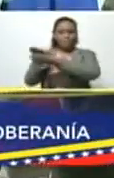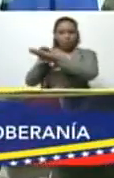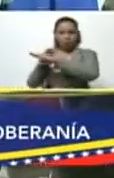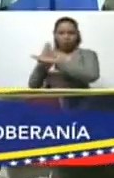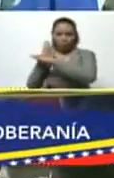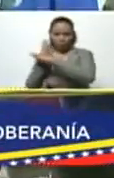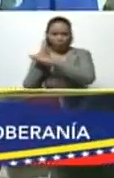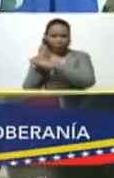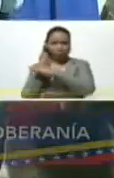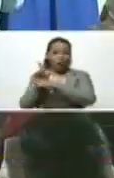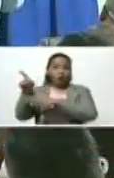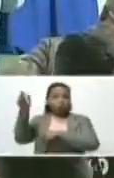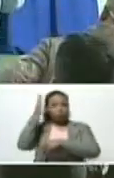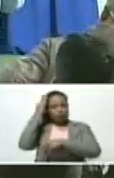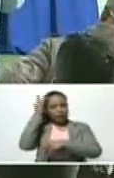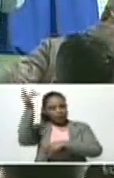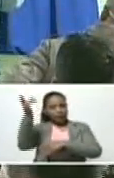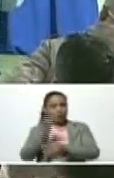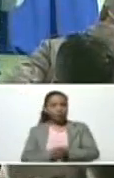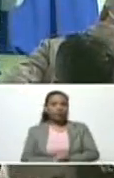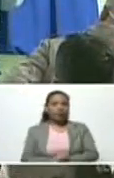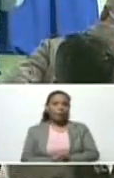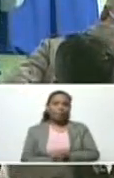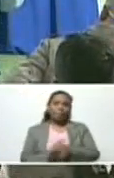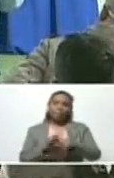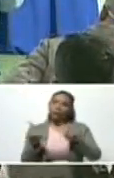interrumpa en tu sabiduría, pero